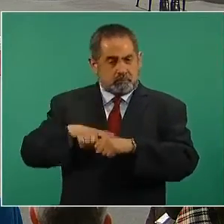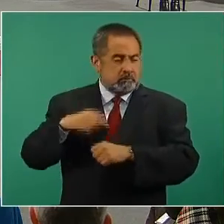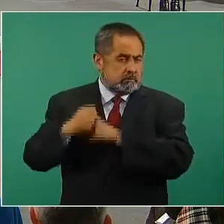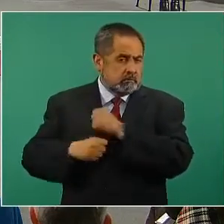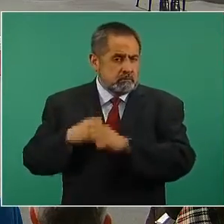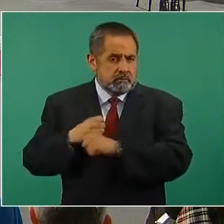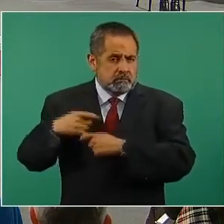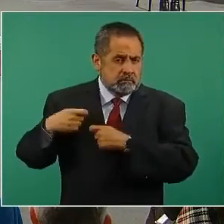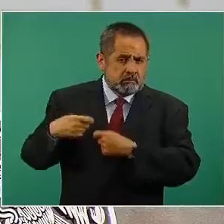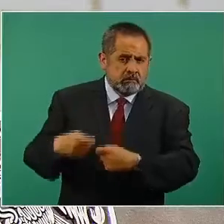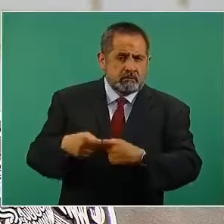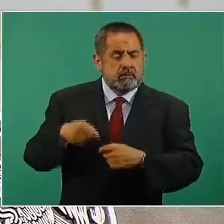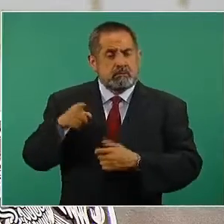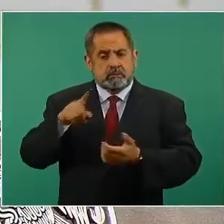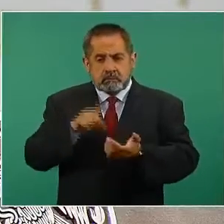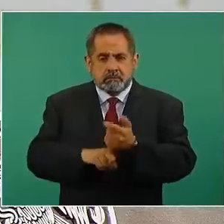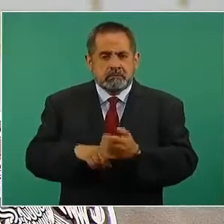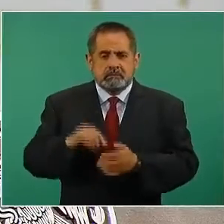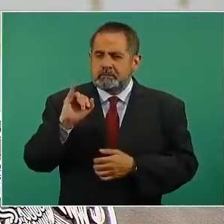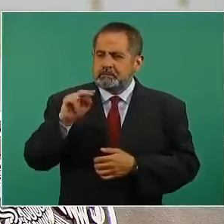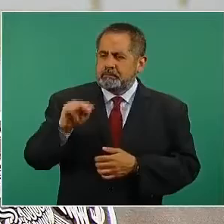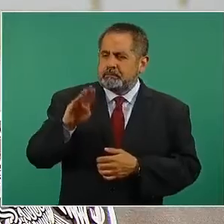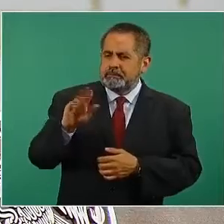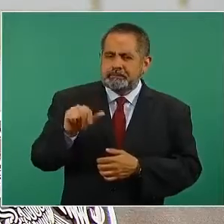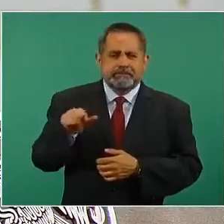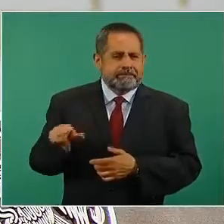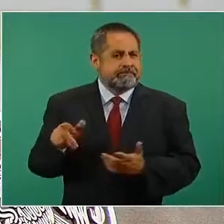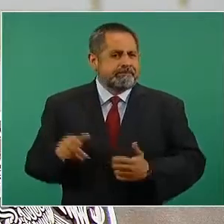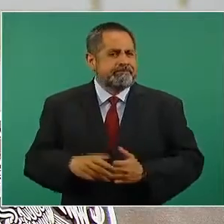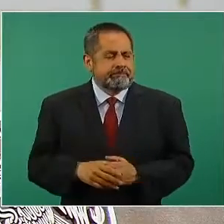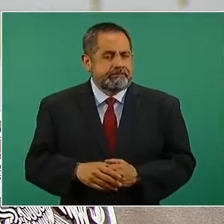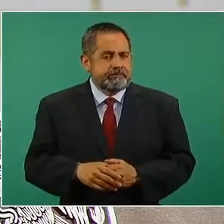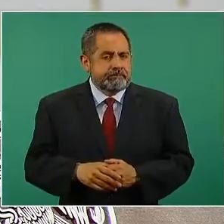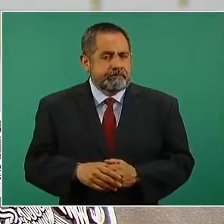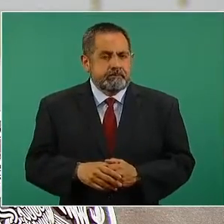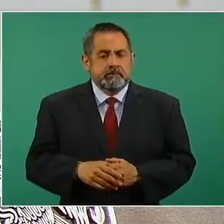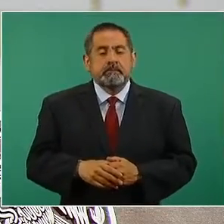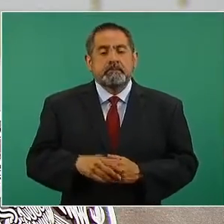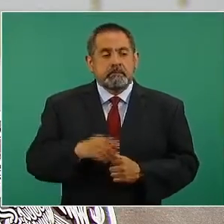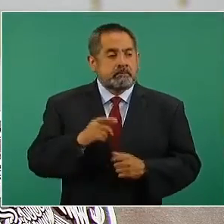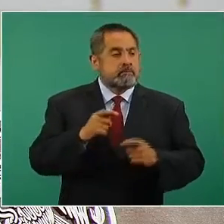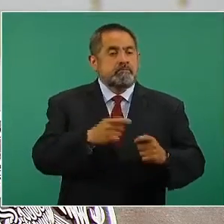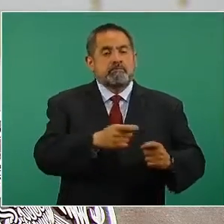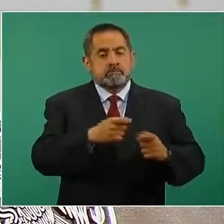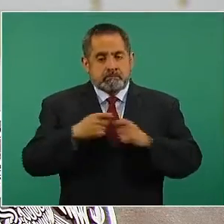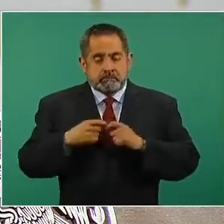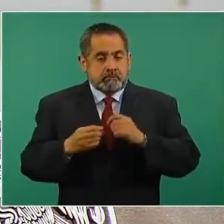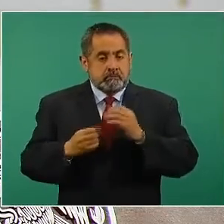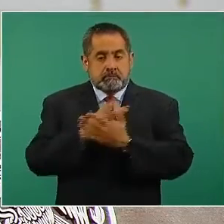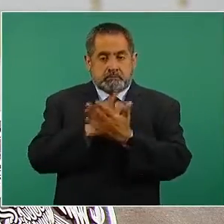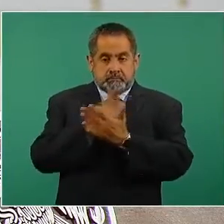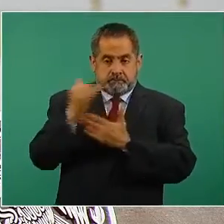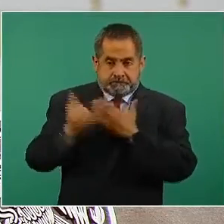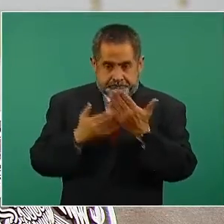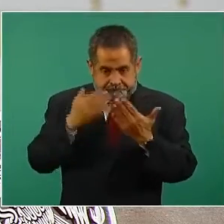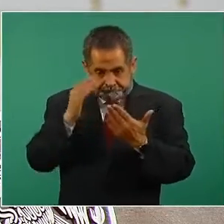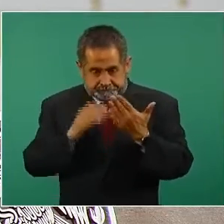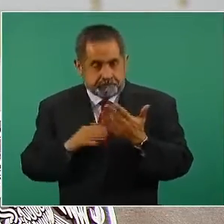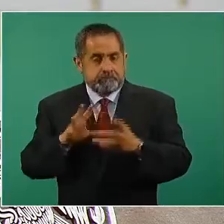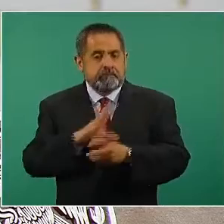que tiene en sus manos el Instituto Nacional de Bellas Artes y Literatura. Recibimos un proyecto que llegaba a los